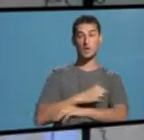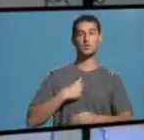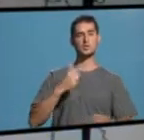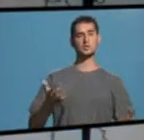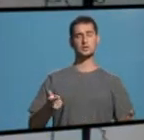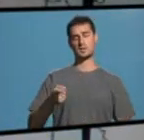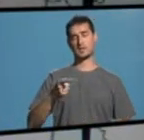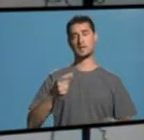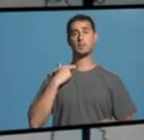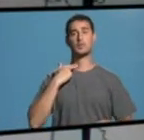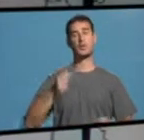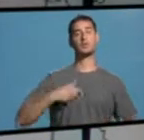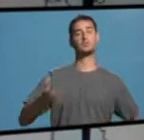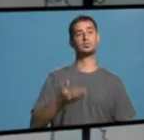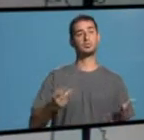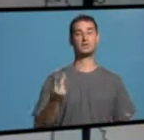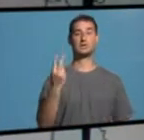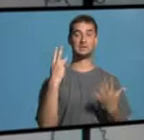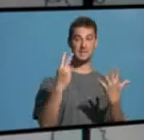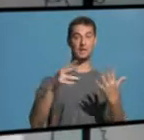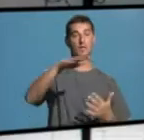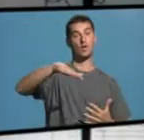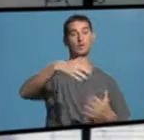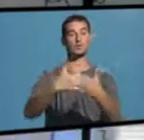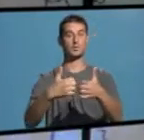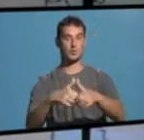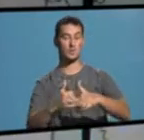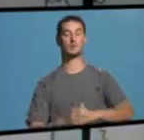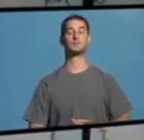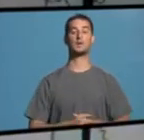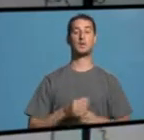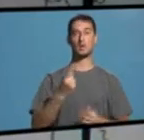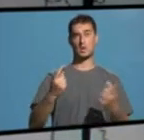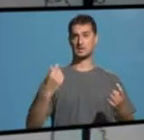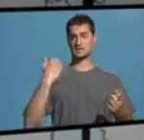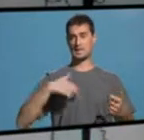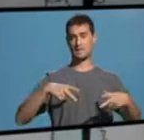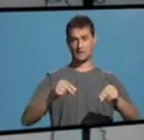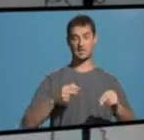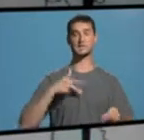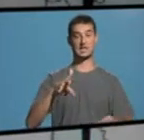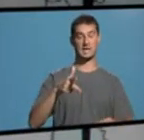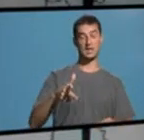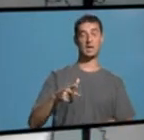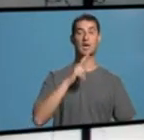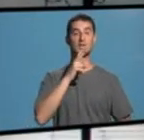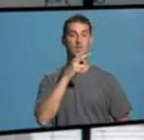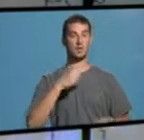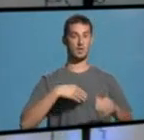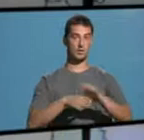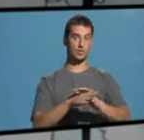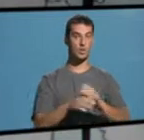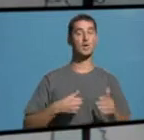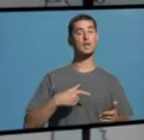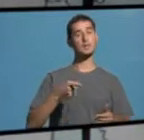áreas industriais das que están rematadas as de Baleira, Friol, Ourol e Begonte e en construción as de Chantada e Castroverde, mentres que xa se iniciou a